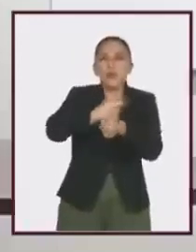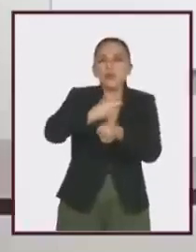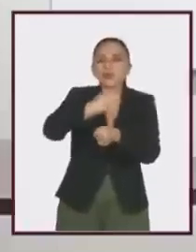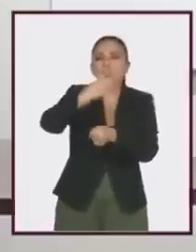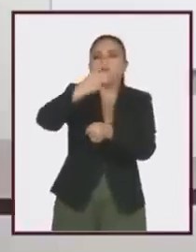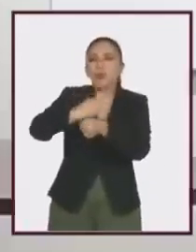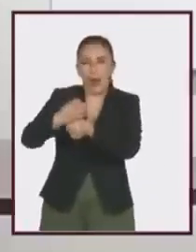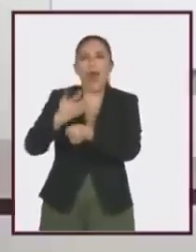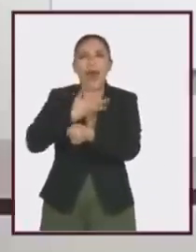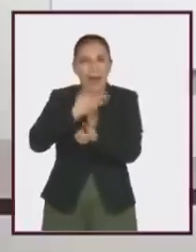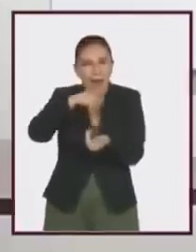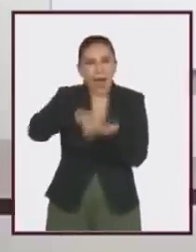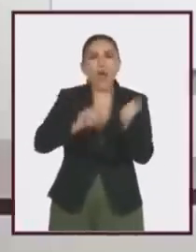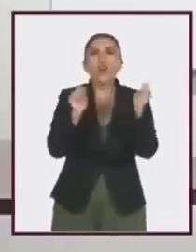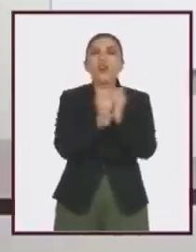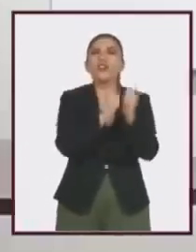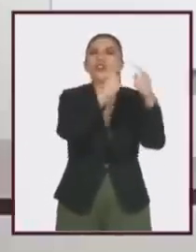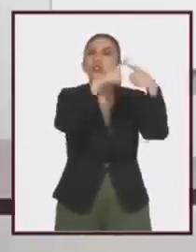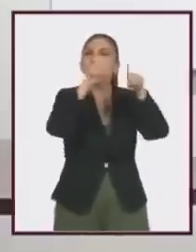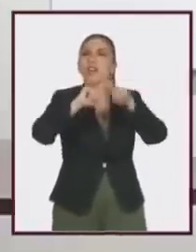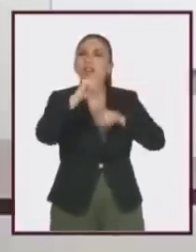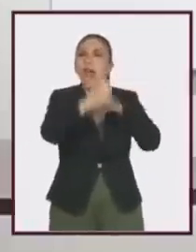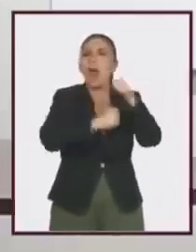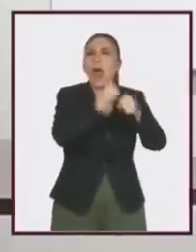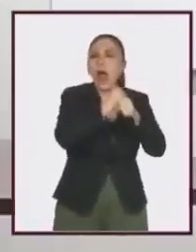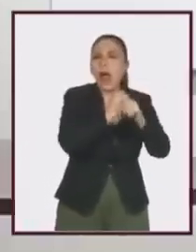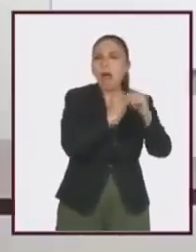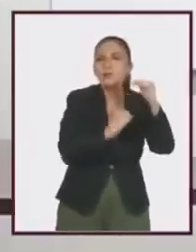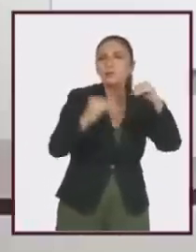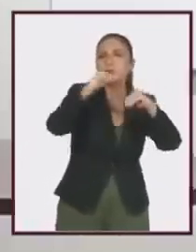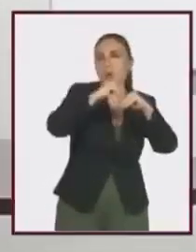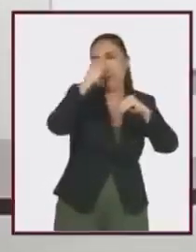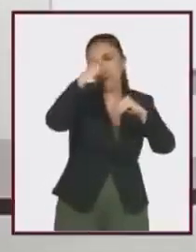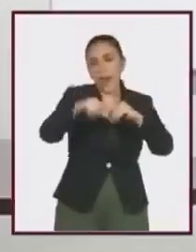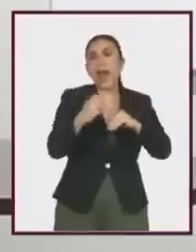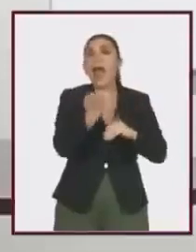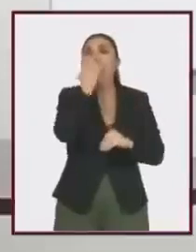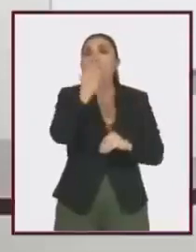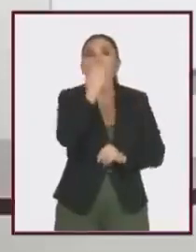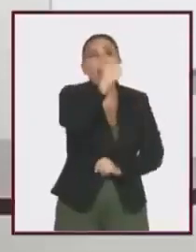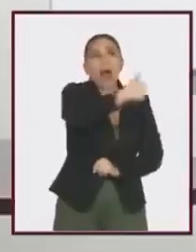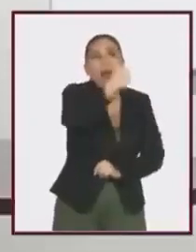los distintos grados para conformar un programa analítico por escuela.